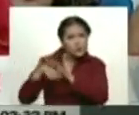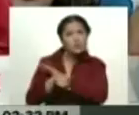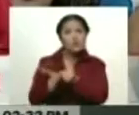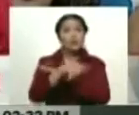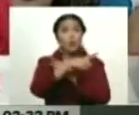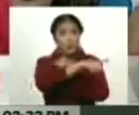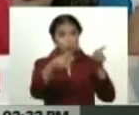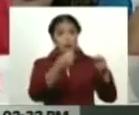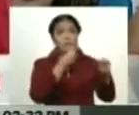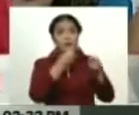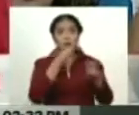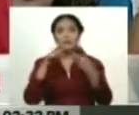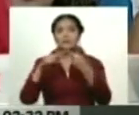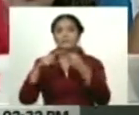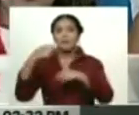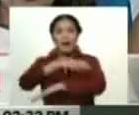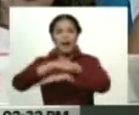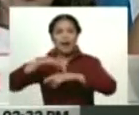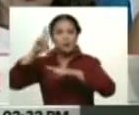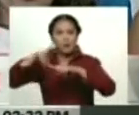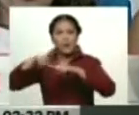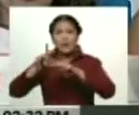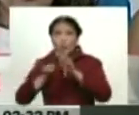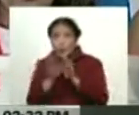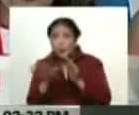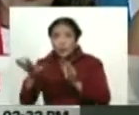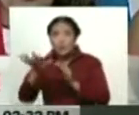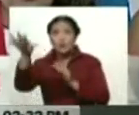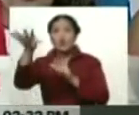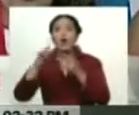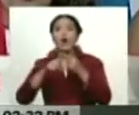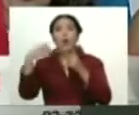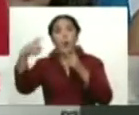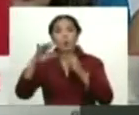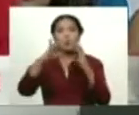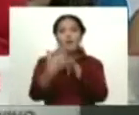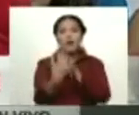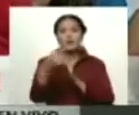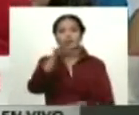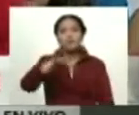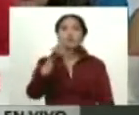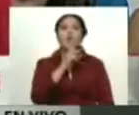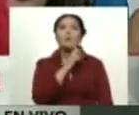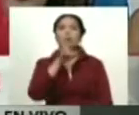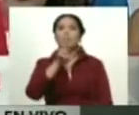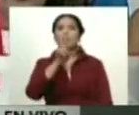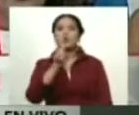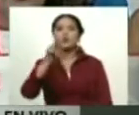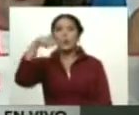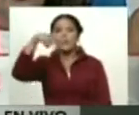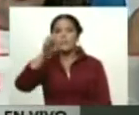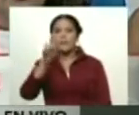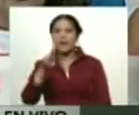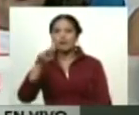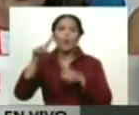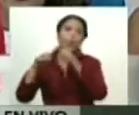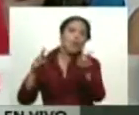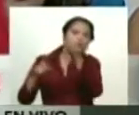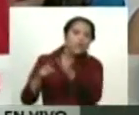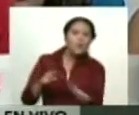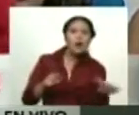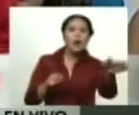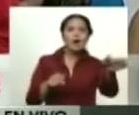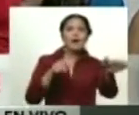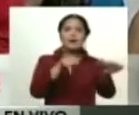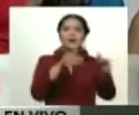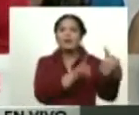periodistas internacionales, Gato Negro para arriba, Ruperto Lugo aquí, para arriba. Y si vas para allá, vas aquí a